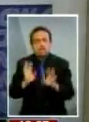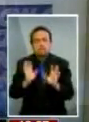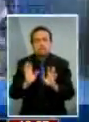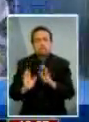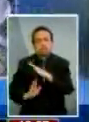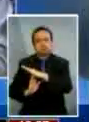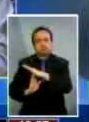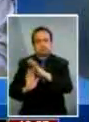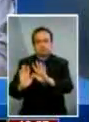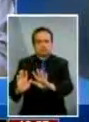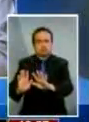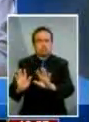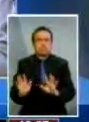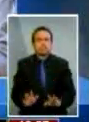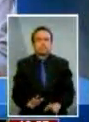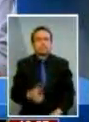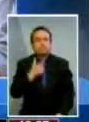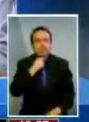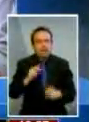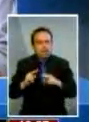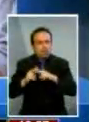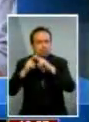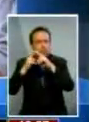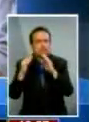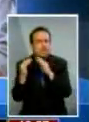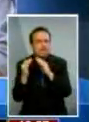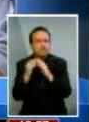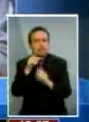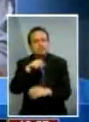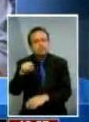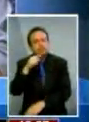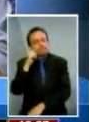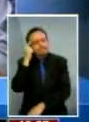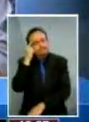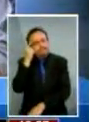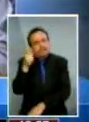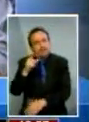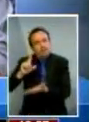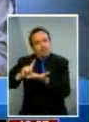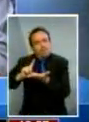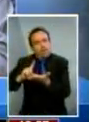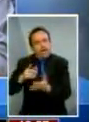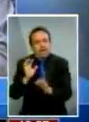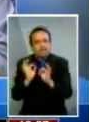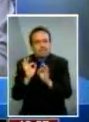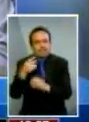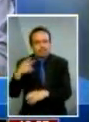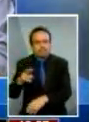Porque, claro, quisieran reconstruir esa casa. ¿Qué representa para usted ese lugar?